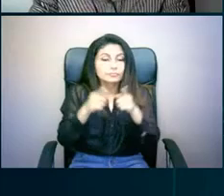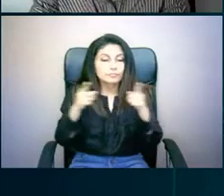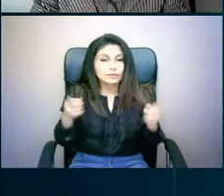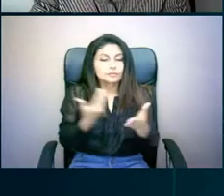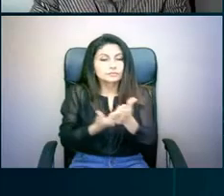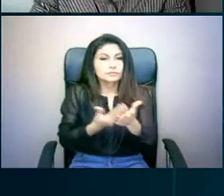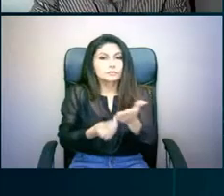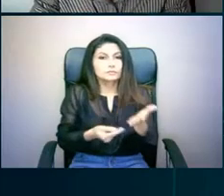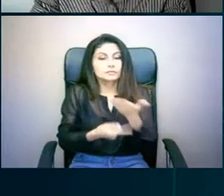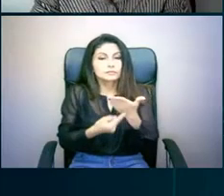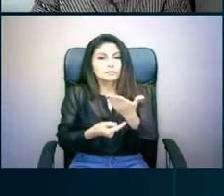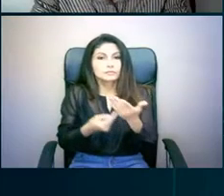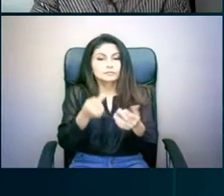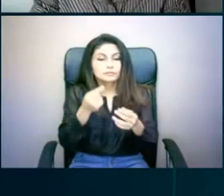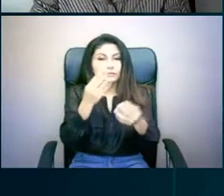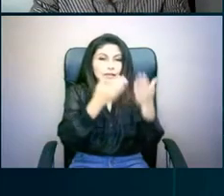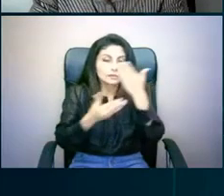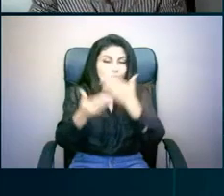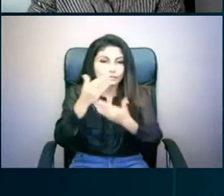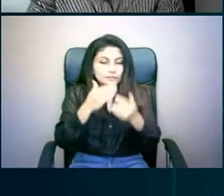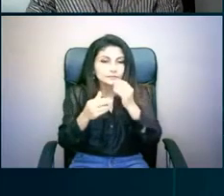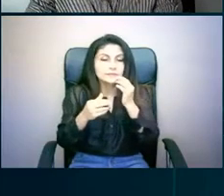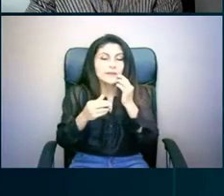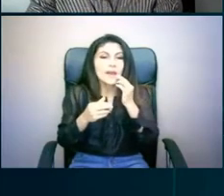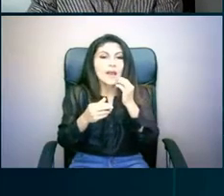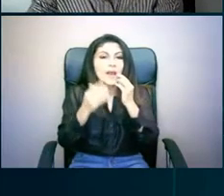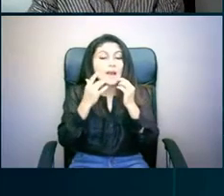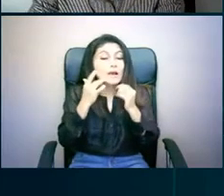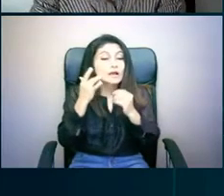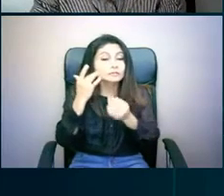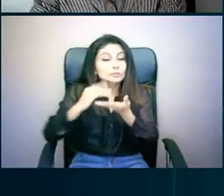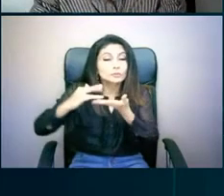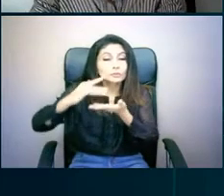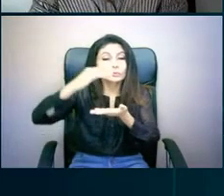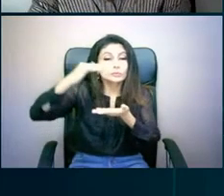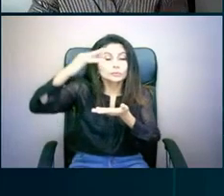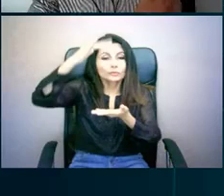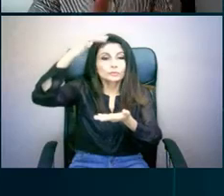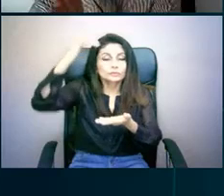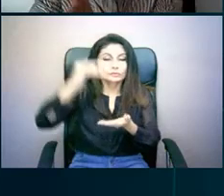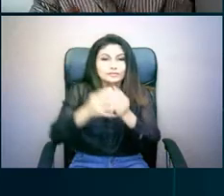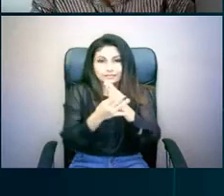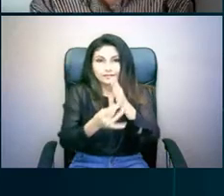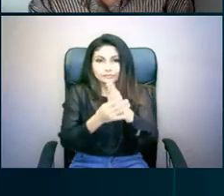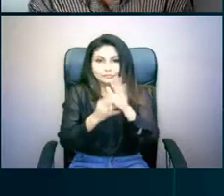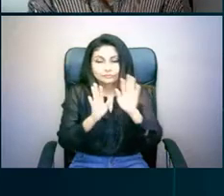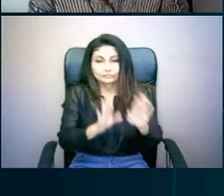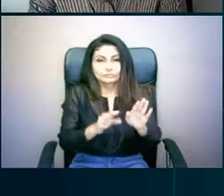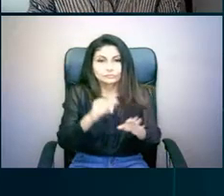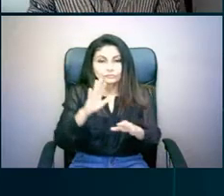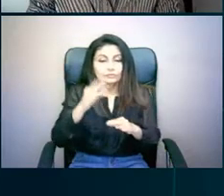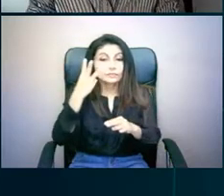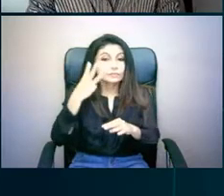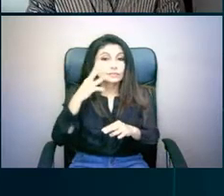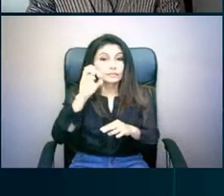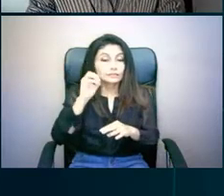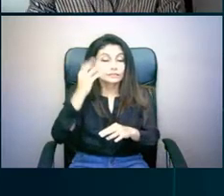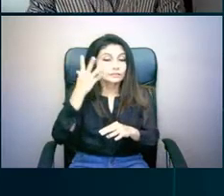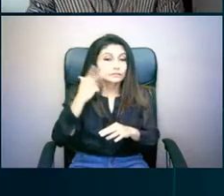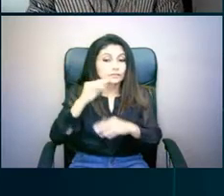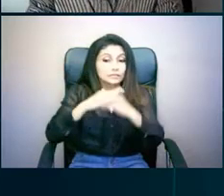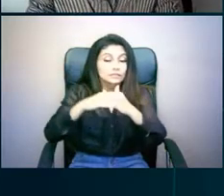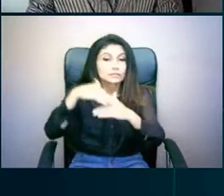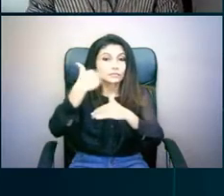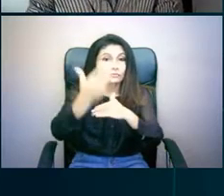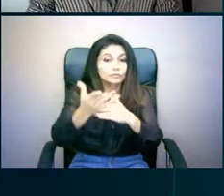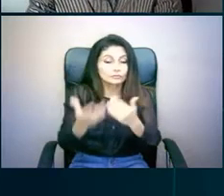analizaron los ácidos volátiles grasos y encontramos, pues al final de los 30 días, y encontramos